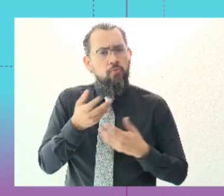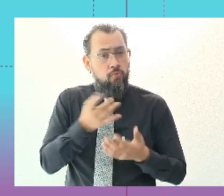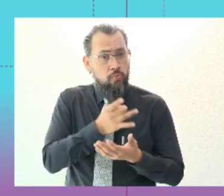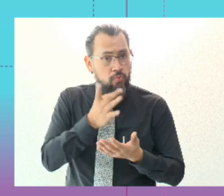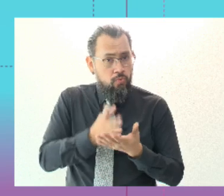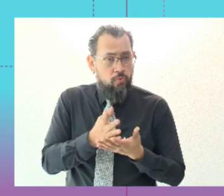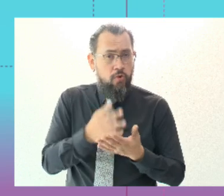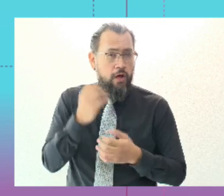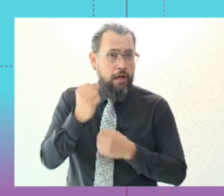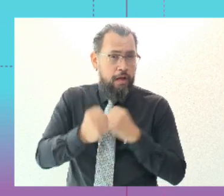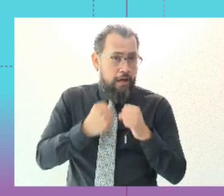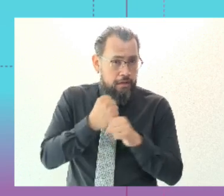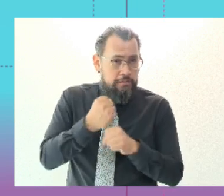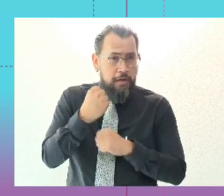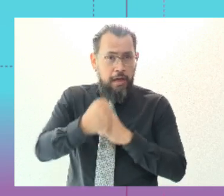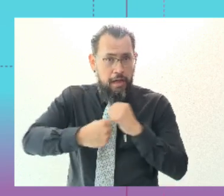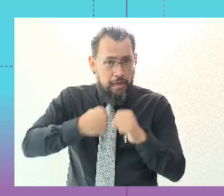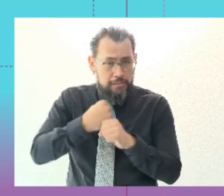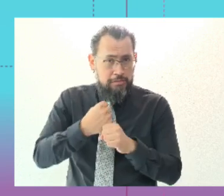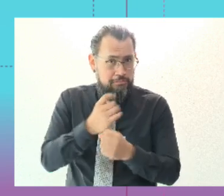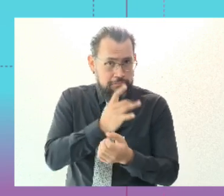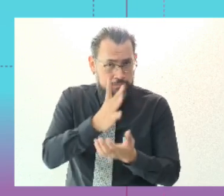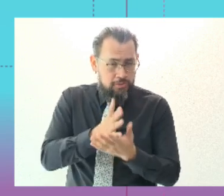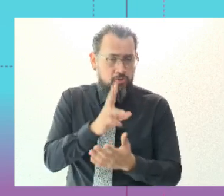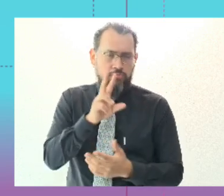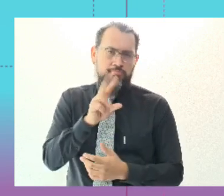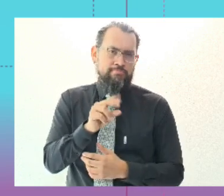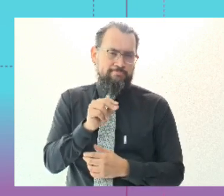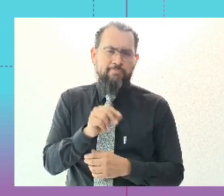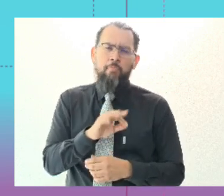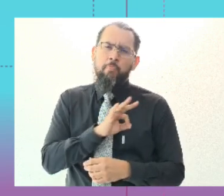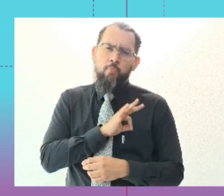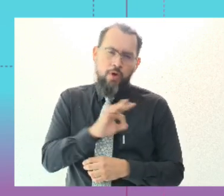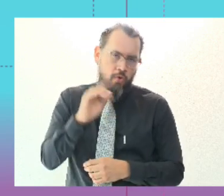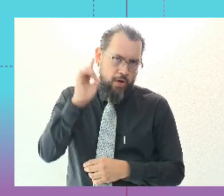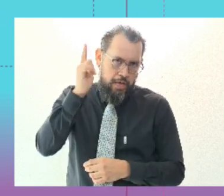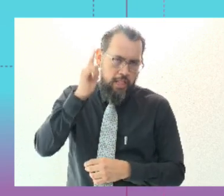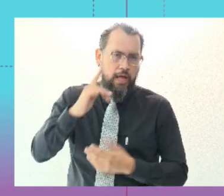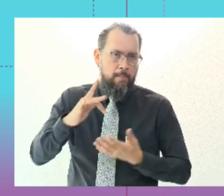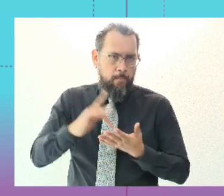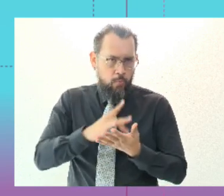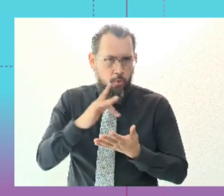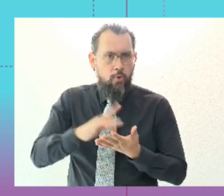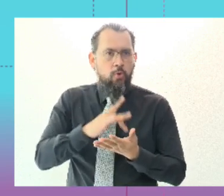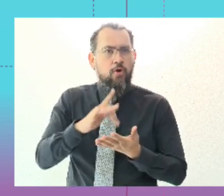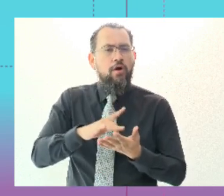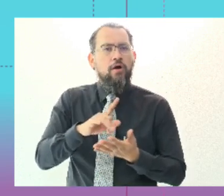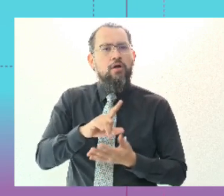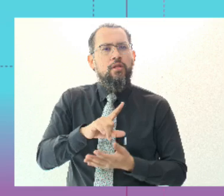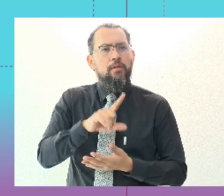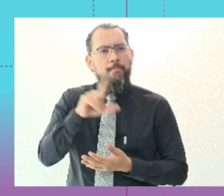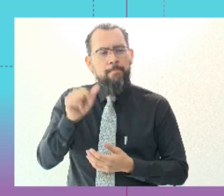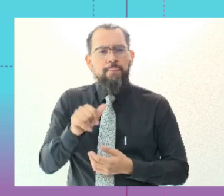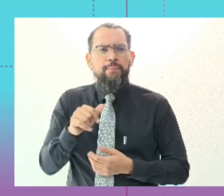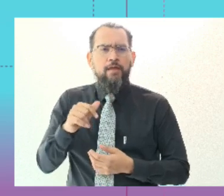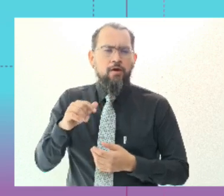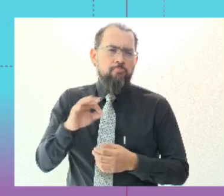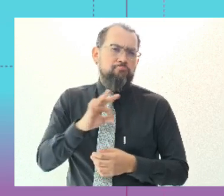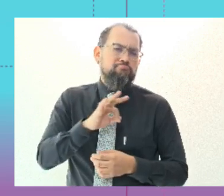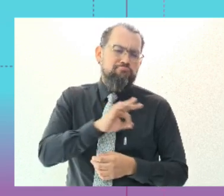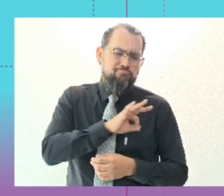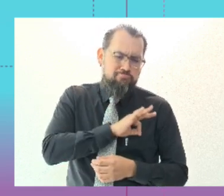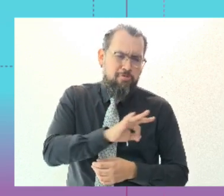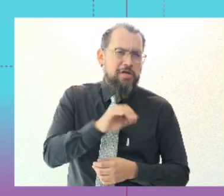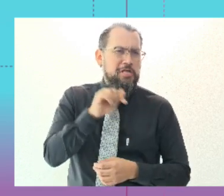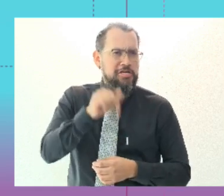un evento anual, sino de que podamos, con el apoyo, por supuesto, que estoy segura tendremos de todos los que